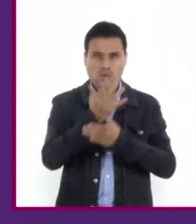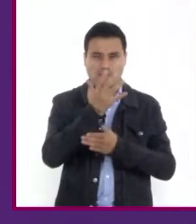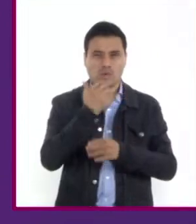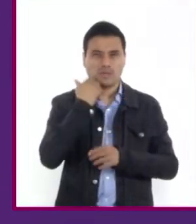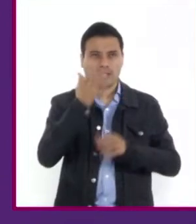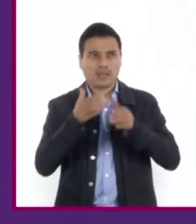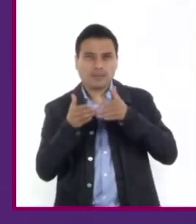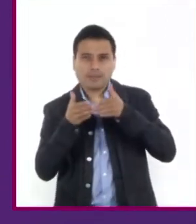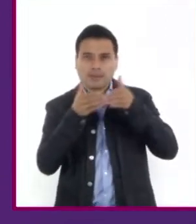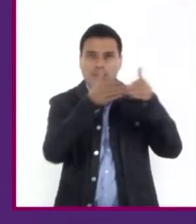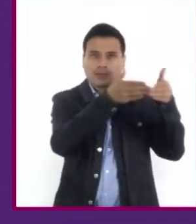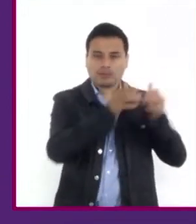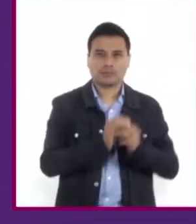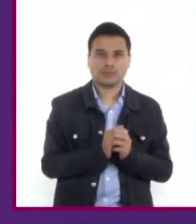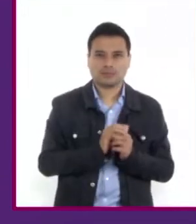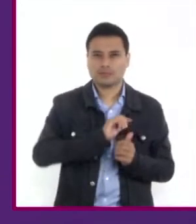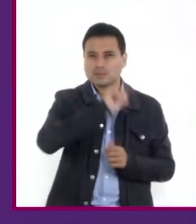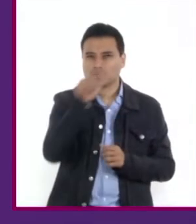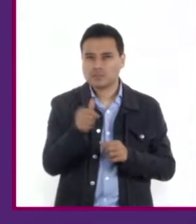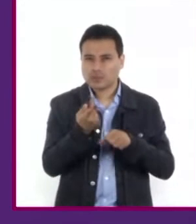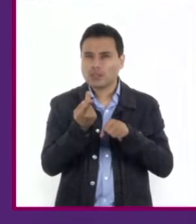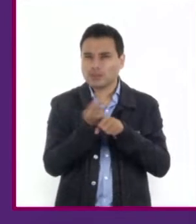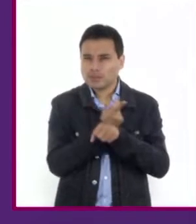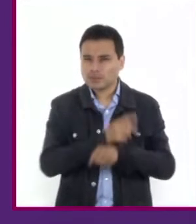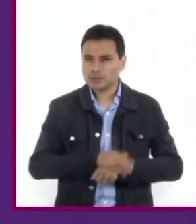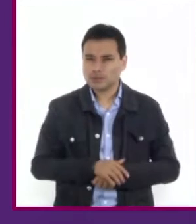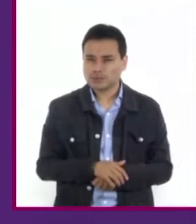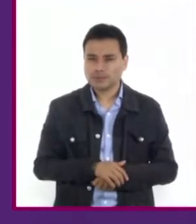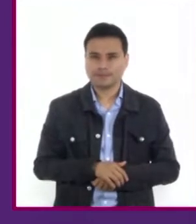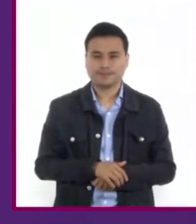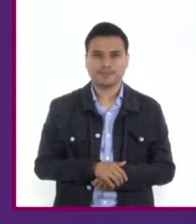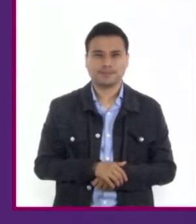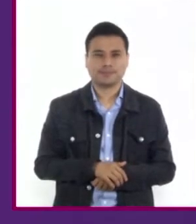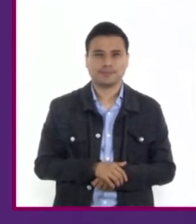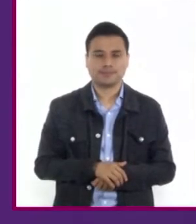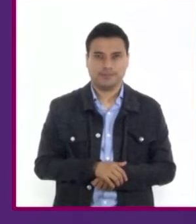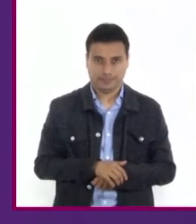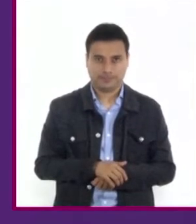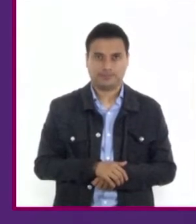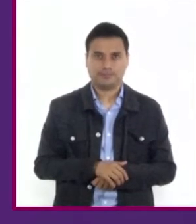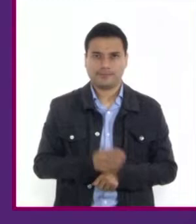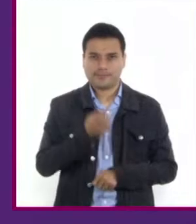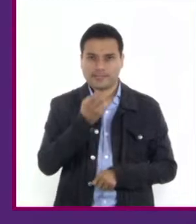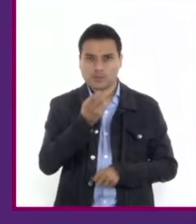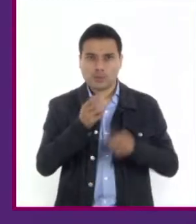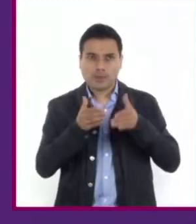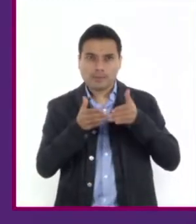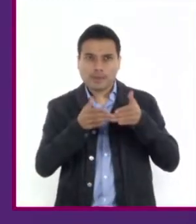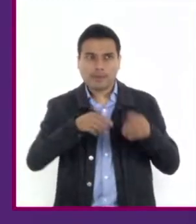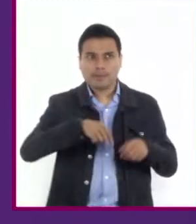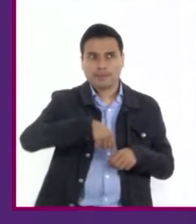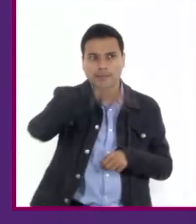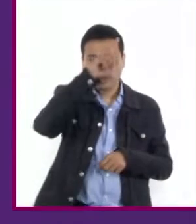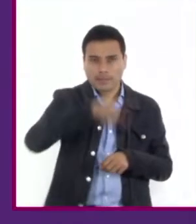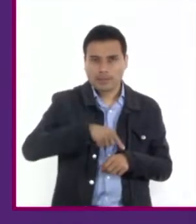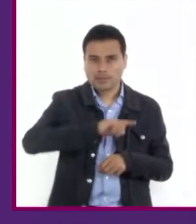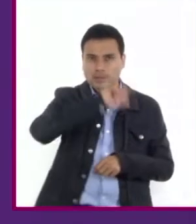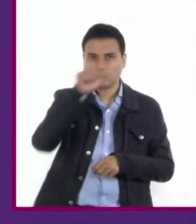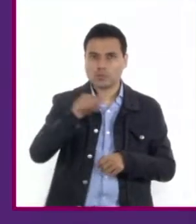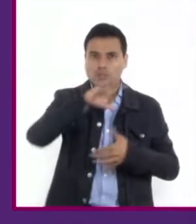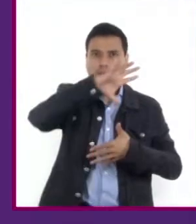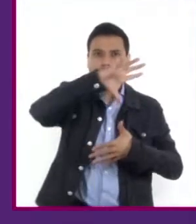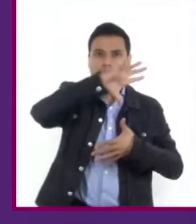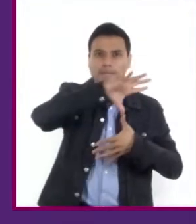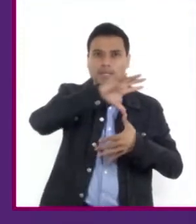Pero, ¿qué consecuencias tuvo la exploración de nuevas rutas comerciales? ¿Cuál es la relación de este proceso con la historia del continente